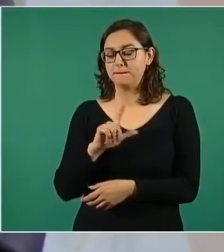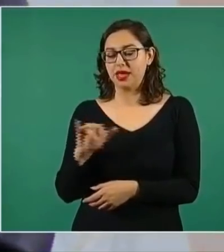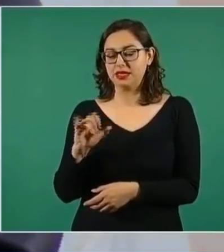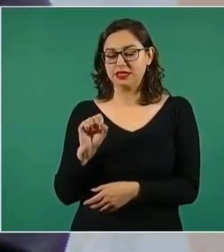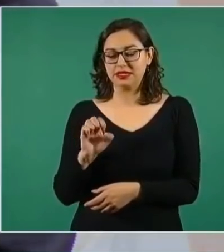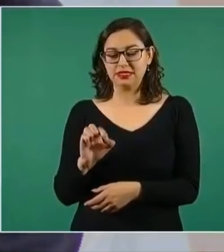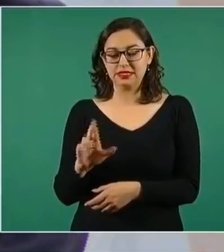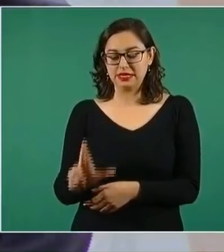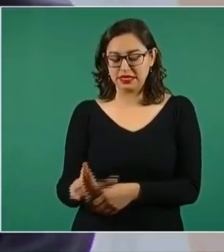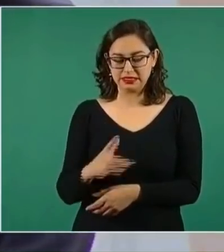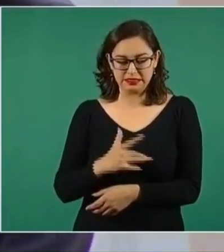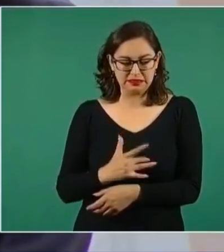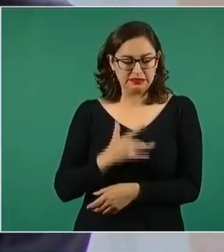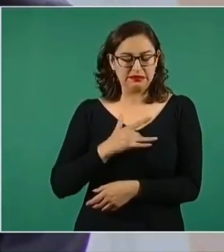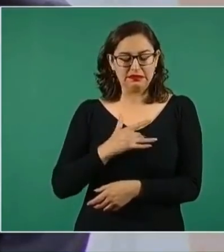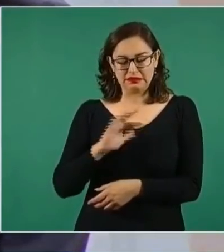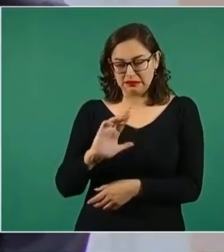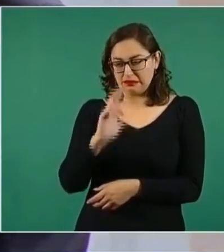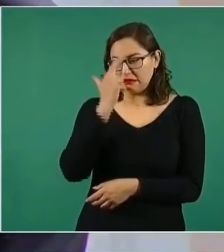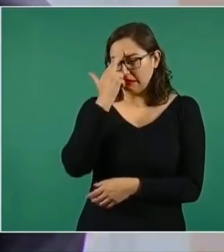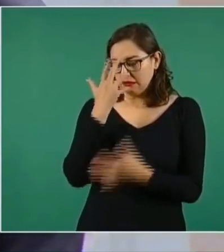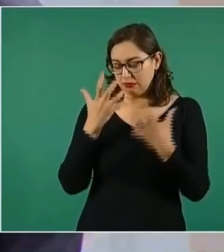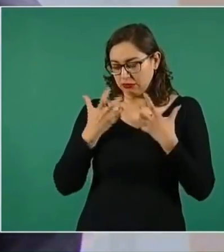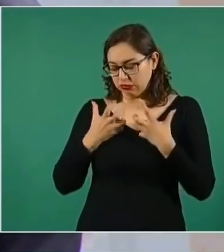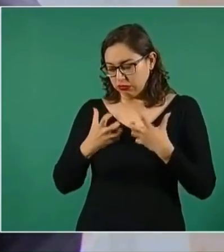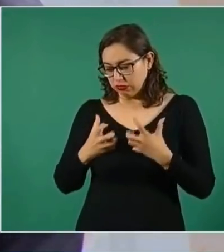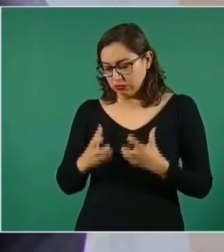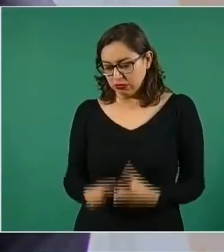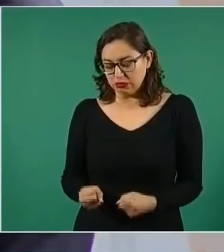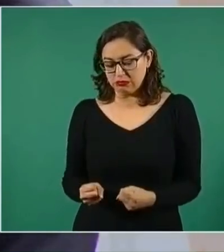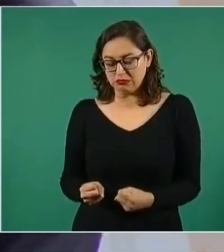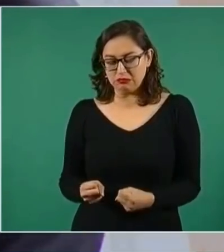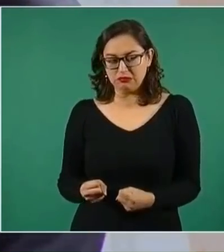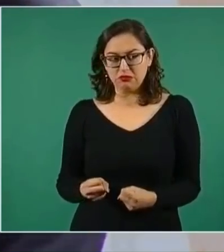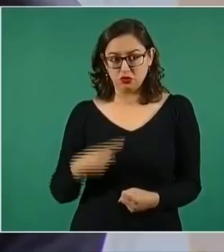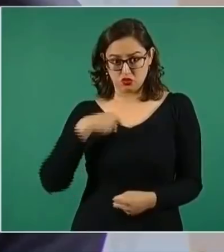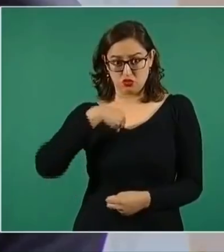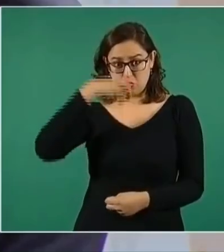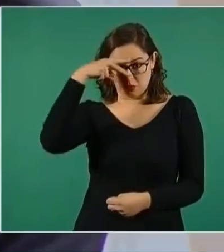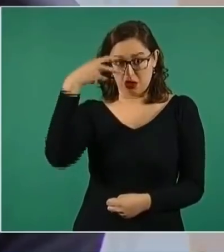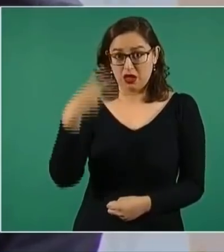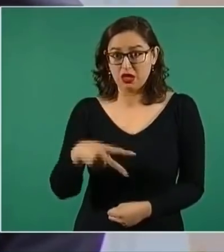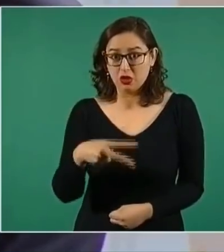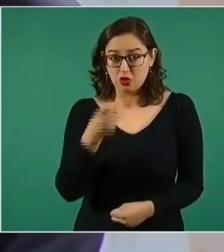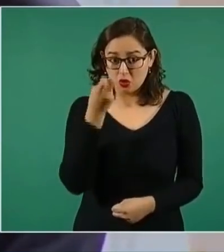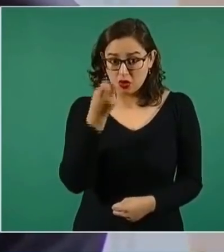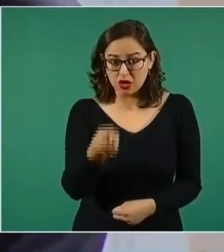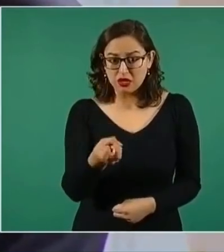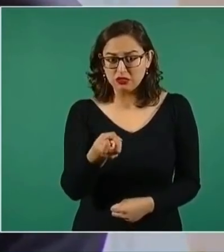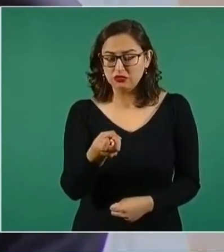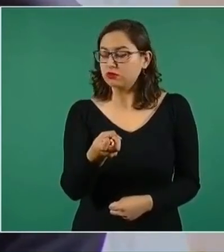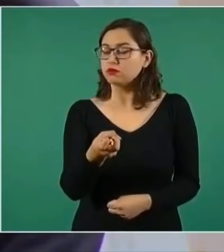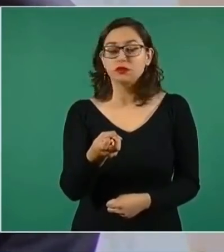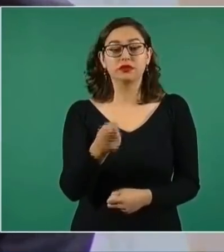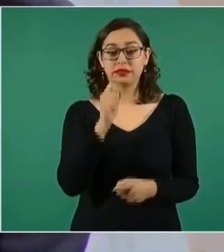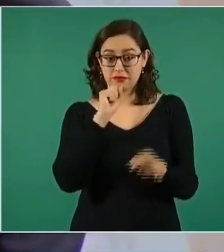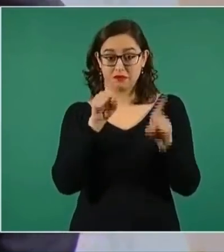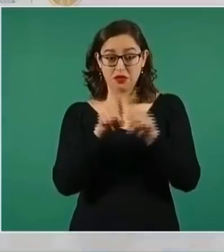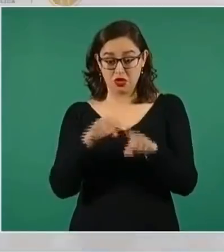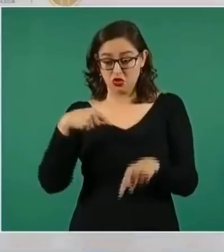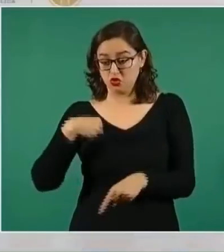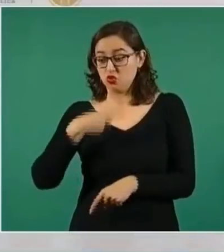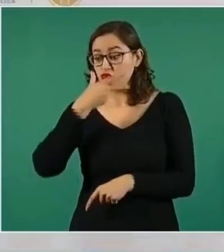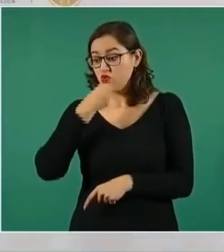no por mexicano, sino solo por hombre. Bueno, sí,